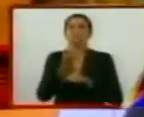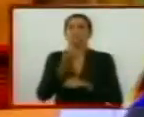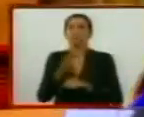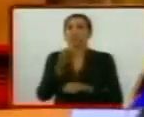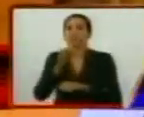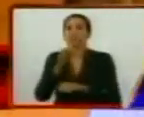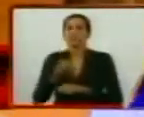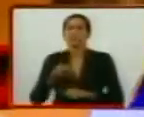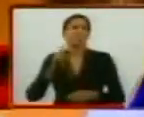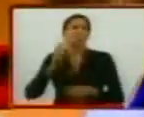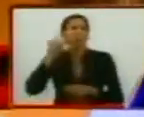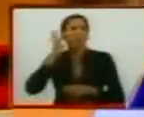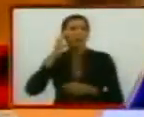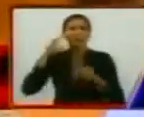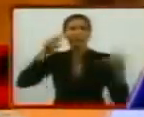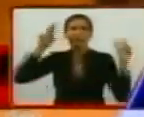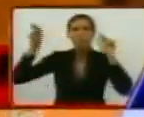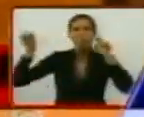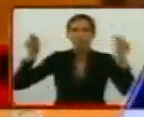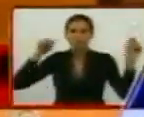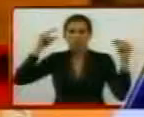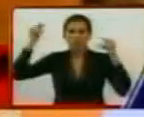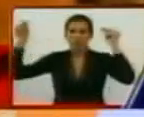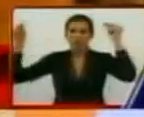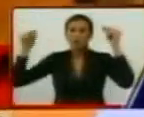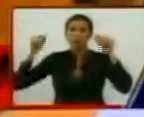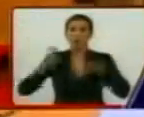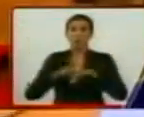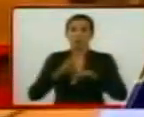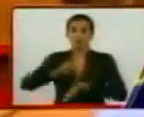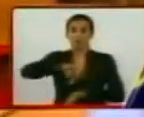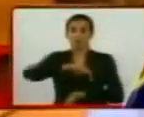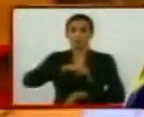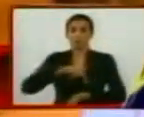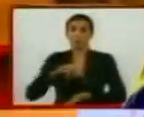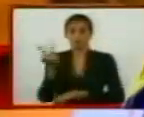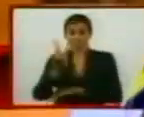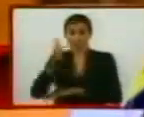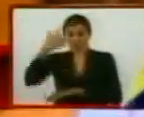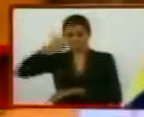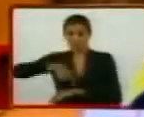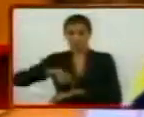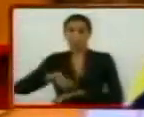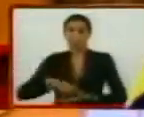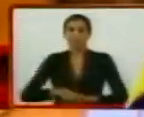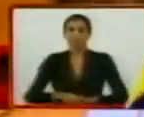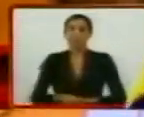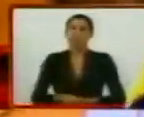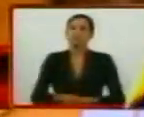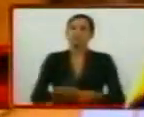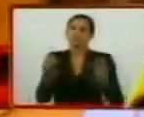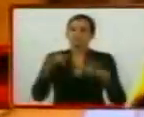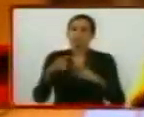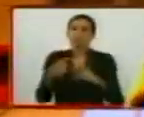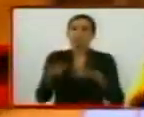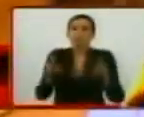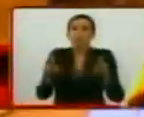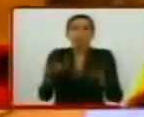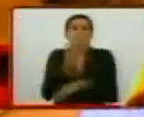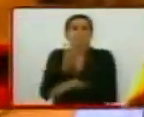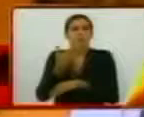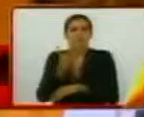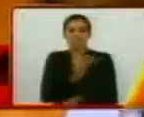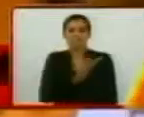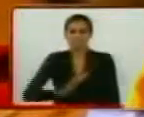Rumores porque nosotros como venezolanos tenemos que dar los mejores deseos porque nuestro presidente